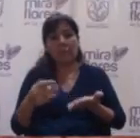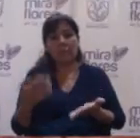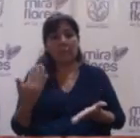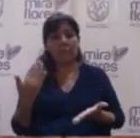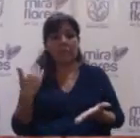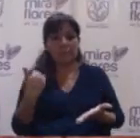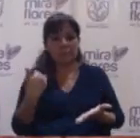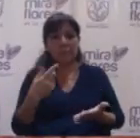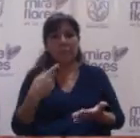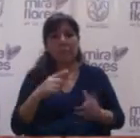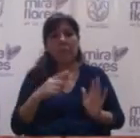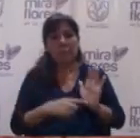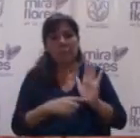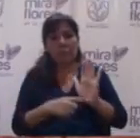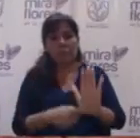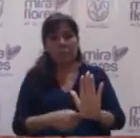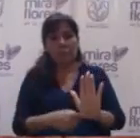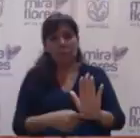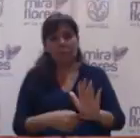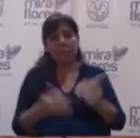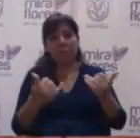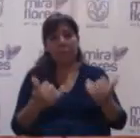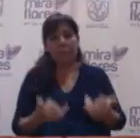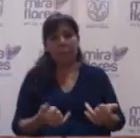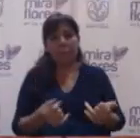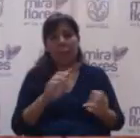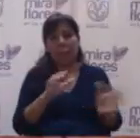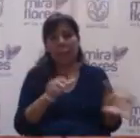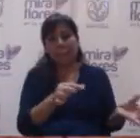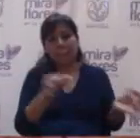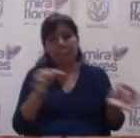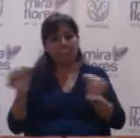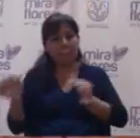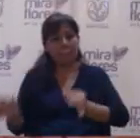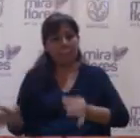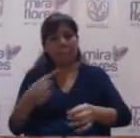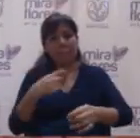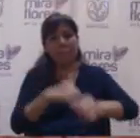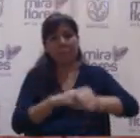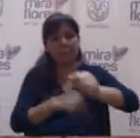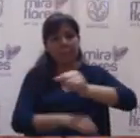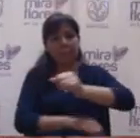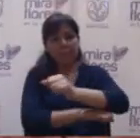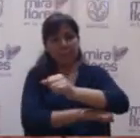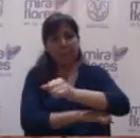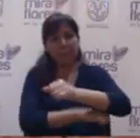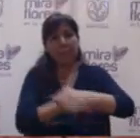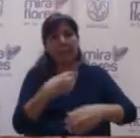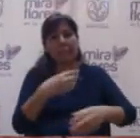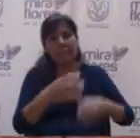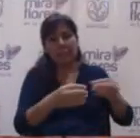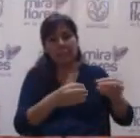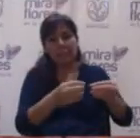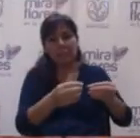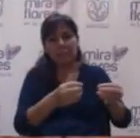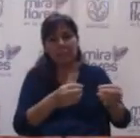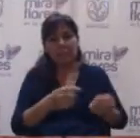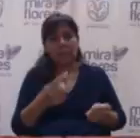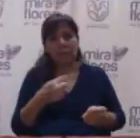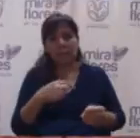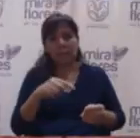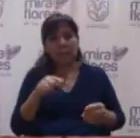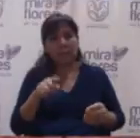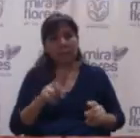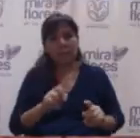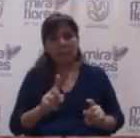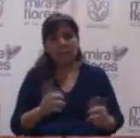está colocado porque ya se ha limpiado esta zona del puente. Inclusive ya no existe el campamento